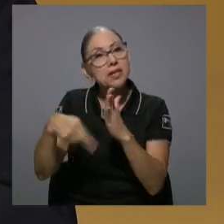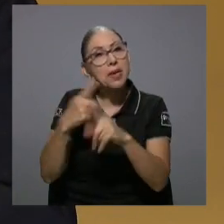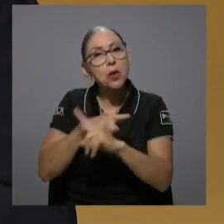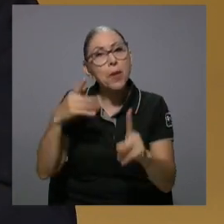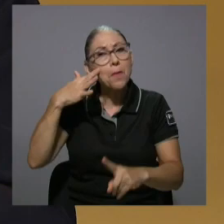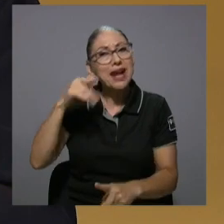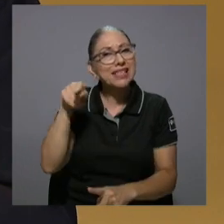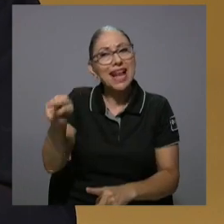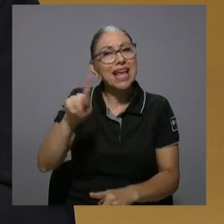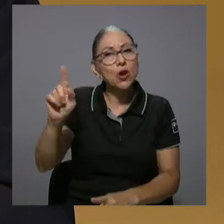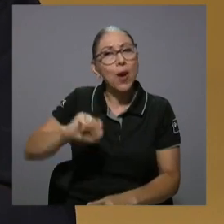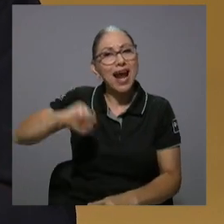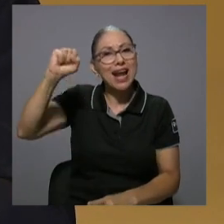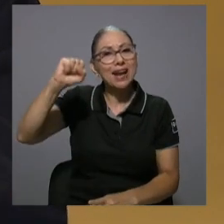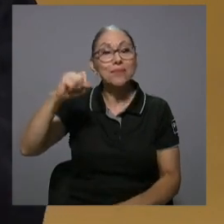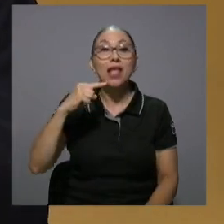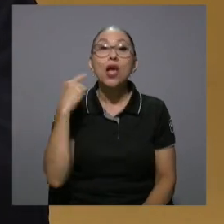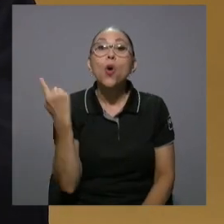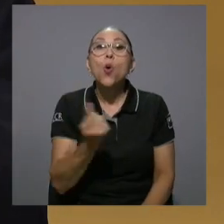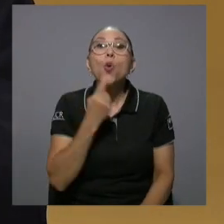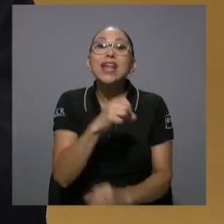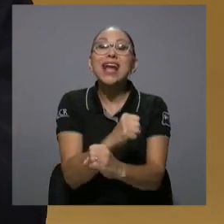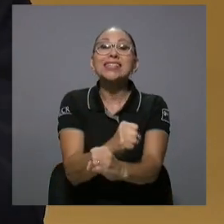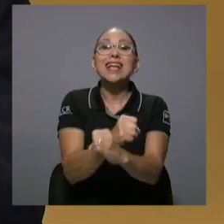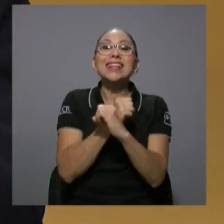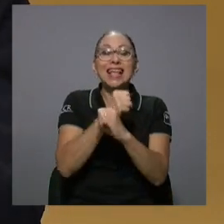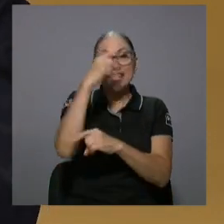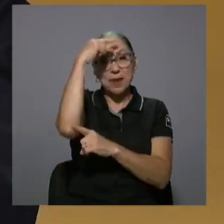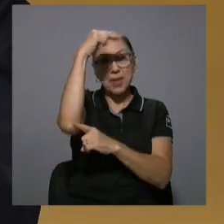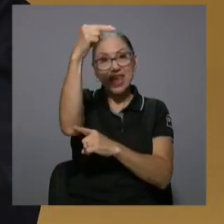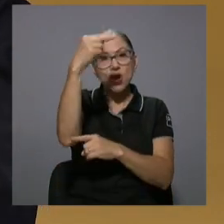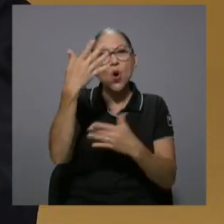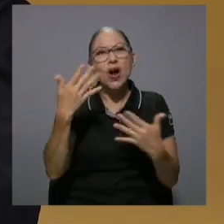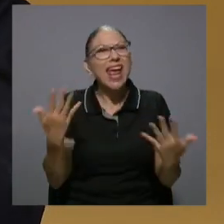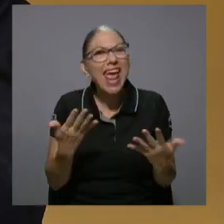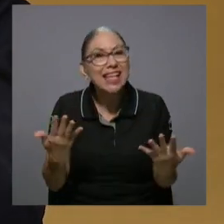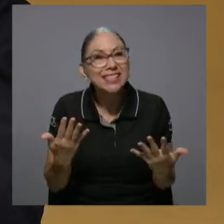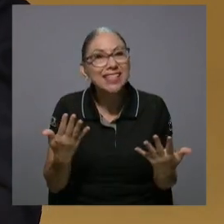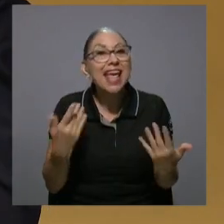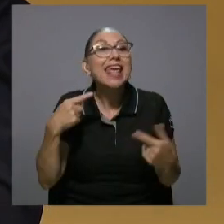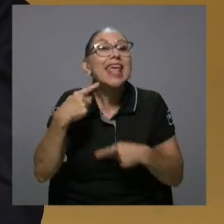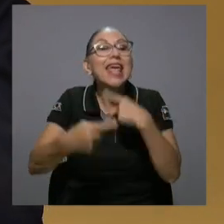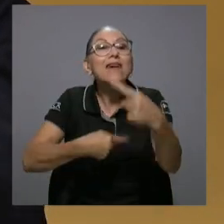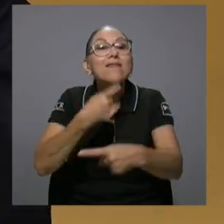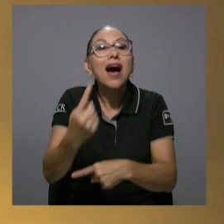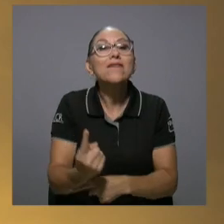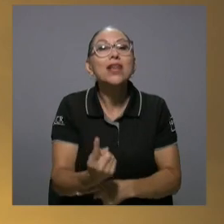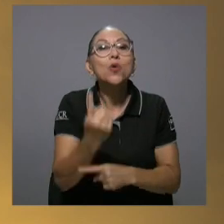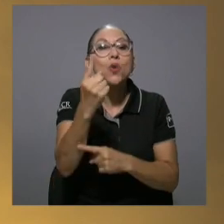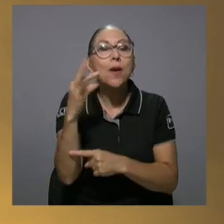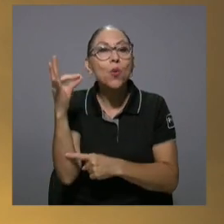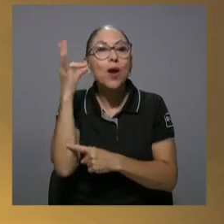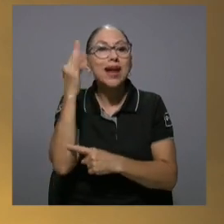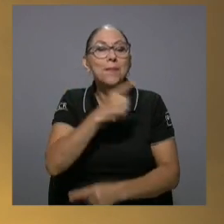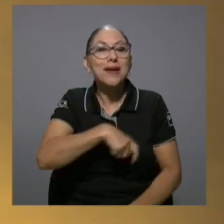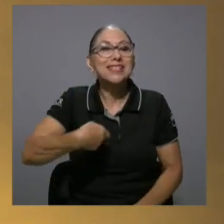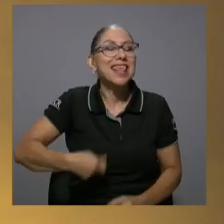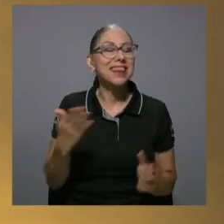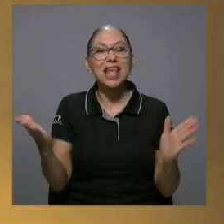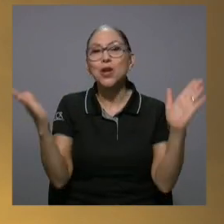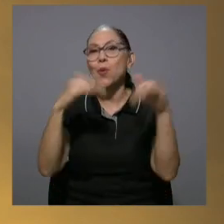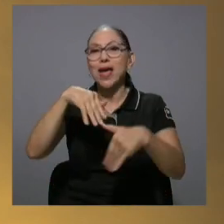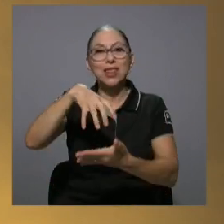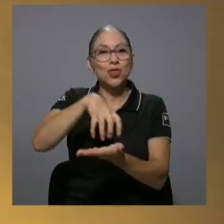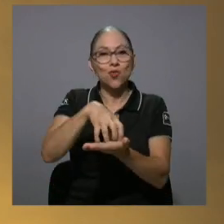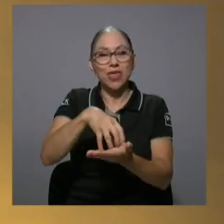digamos. Entonces la única certeza en México es que va a haber una mujer presidente. Eso no hay la menor duda. Y hay un tercer